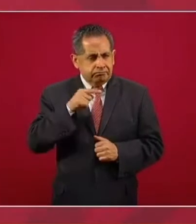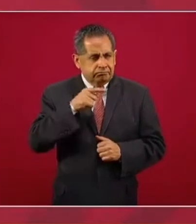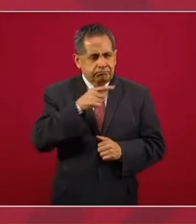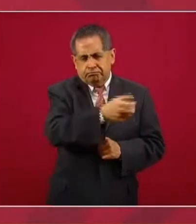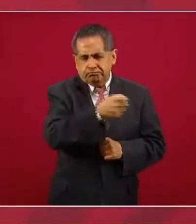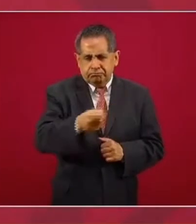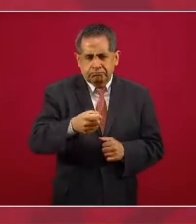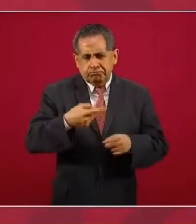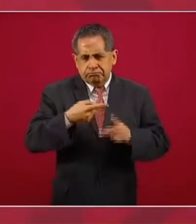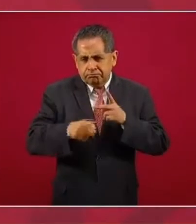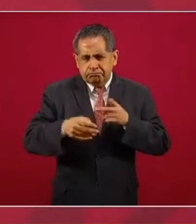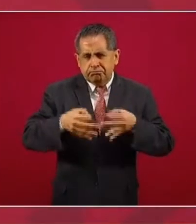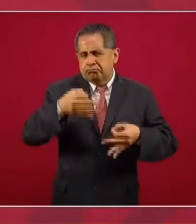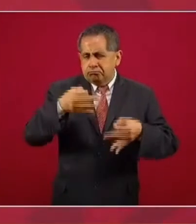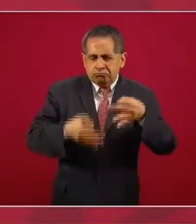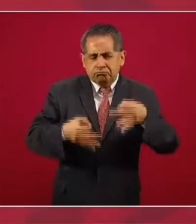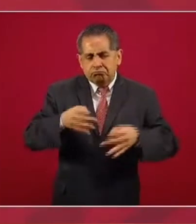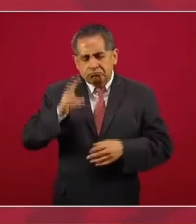Enjuiciados o